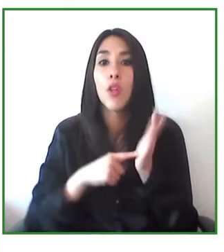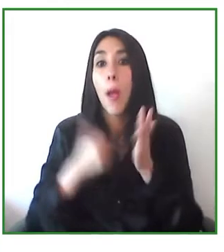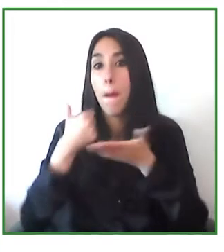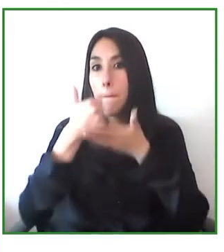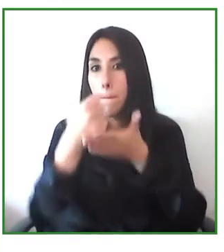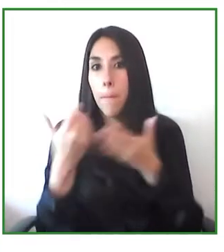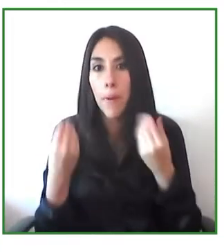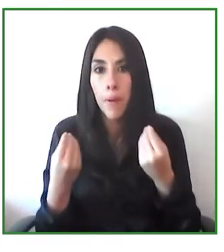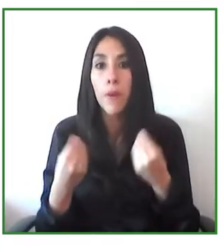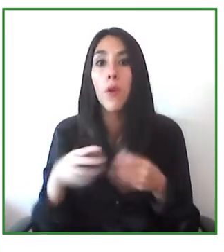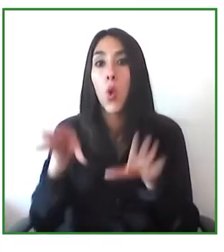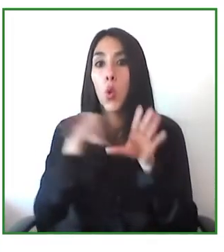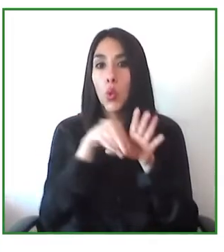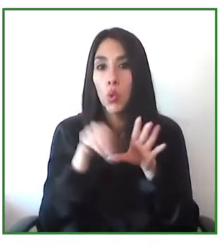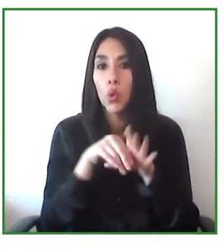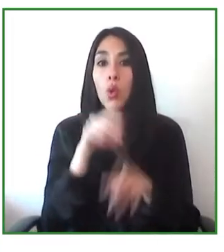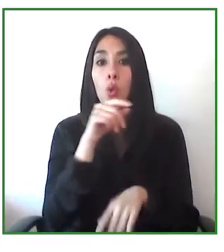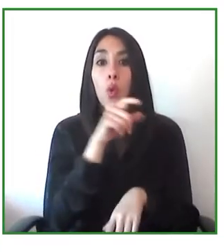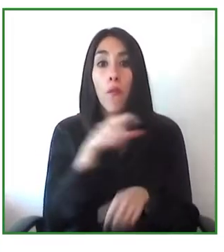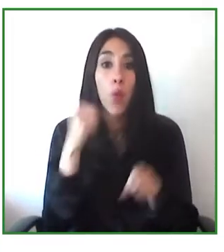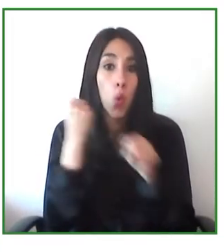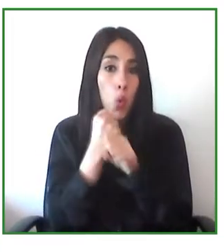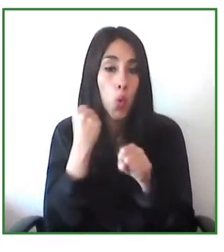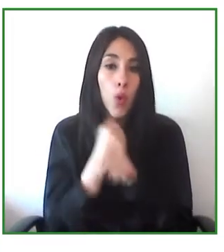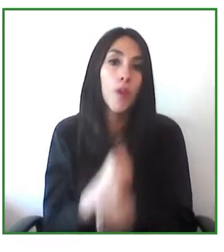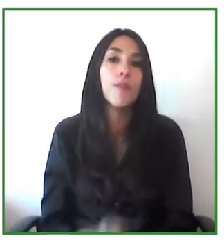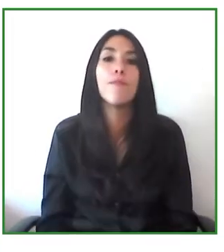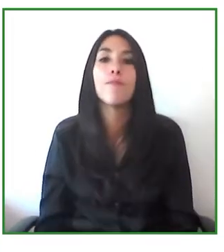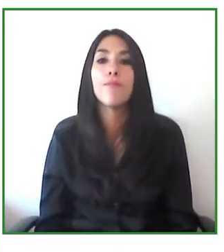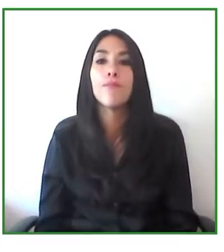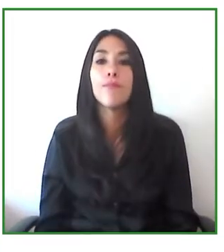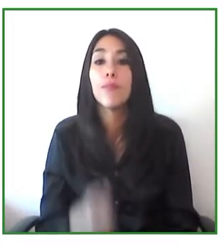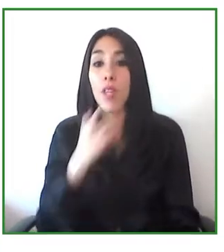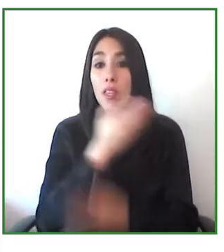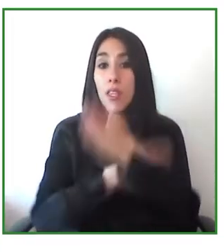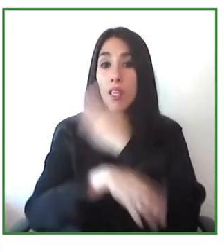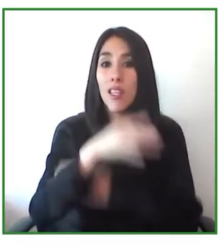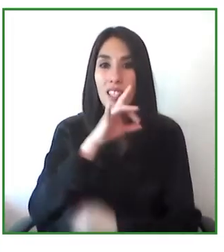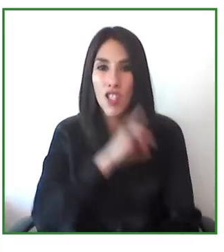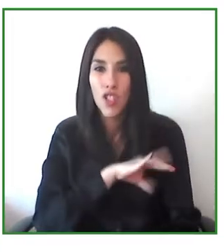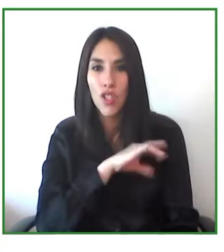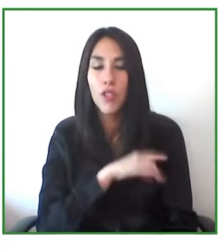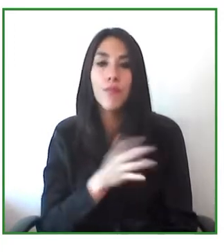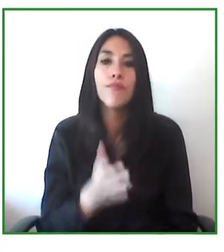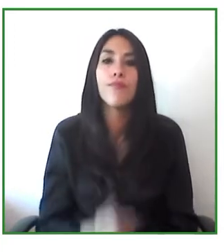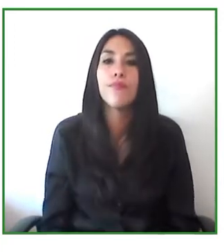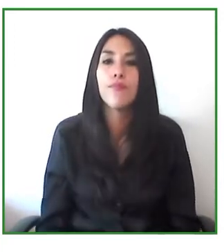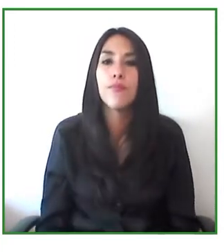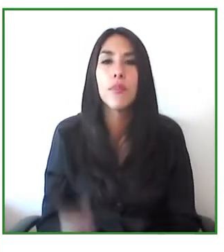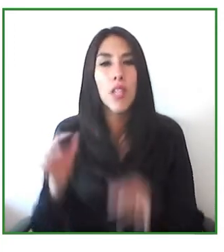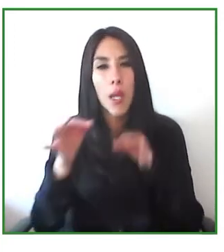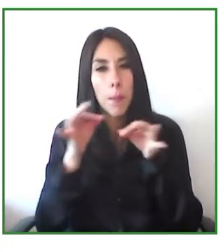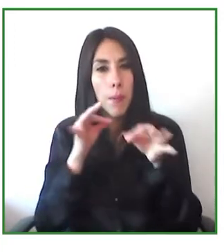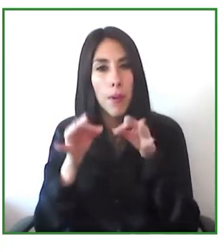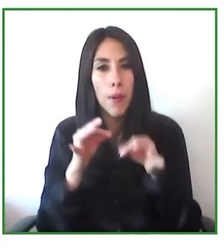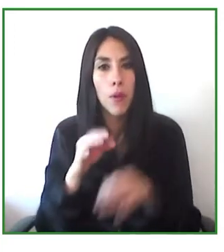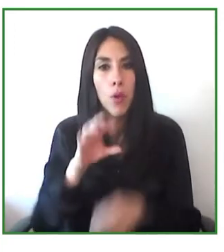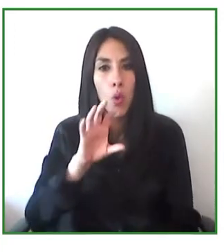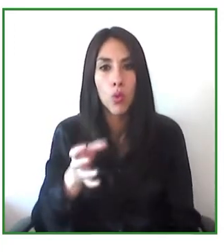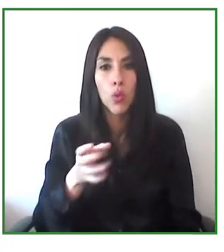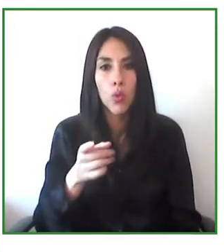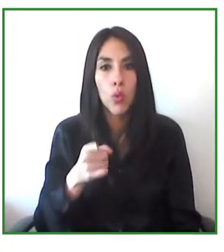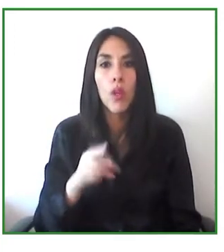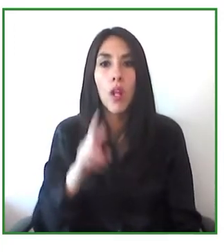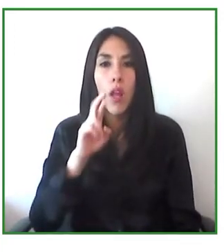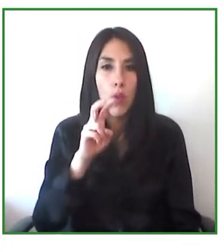con discapacidad. Como tú lo has mencionado, el Centro Relevo en Colombia lleva 21 años y hoy